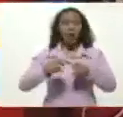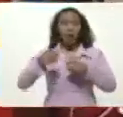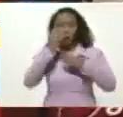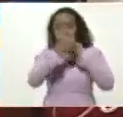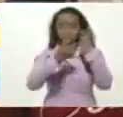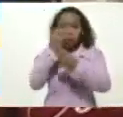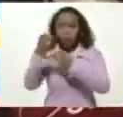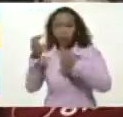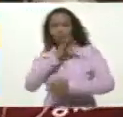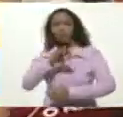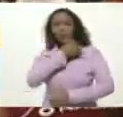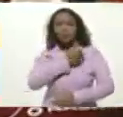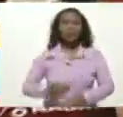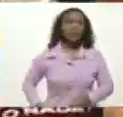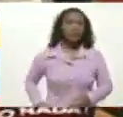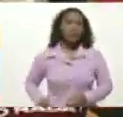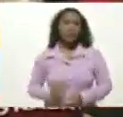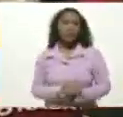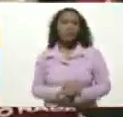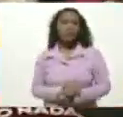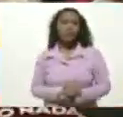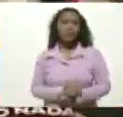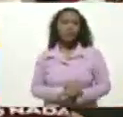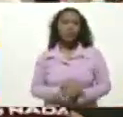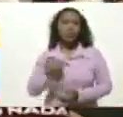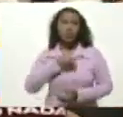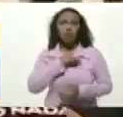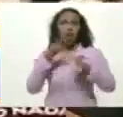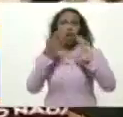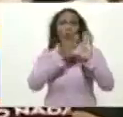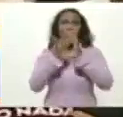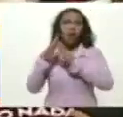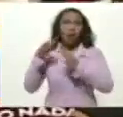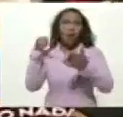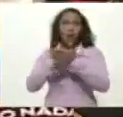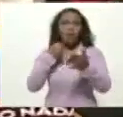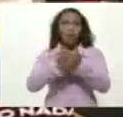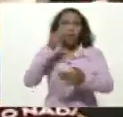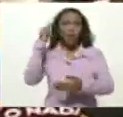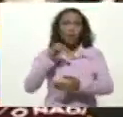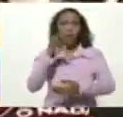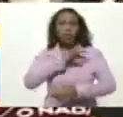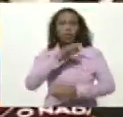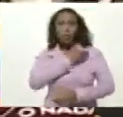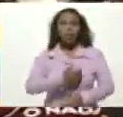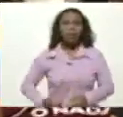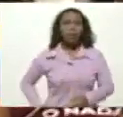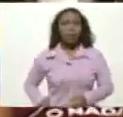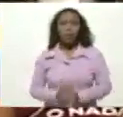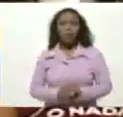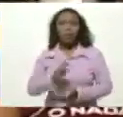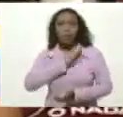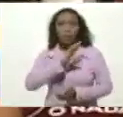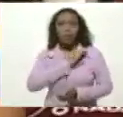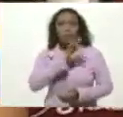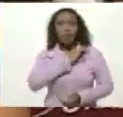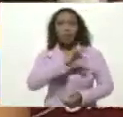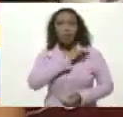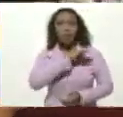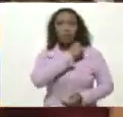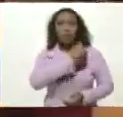señor presidente. Somos la comuna La Batalla de Bolívar, señor presidente. Tenemos, señor